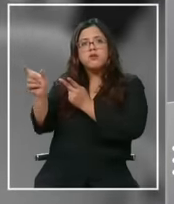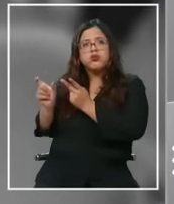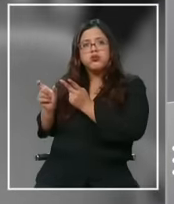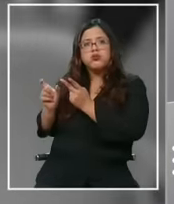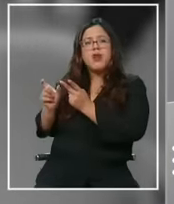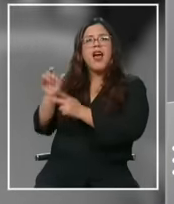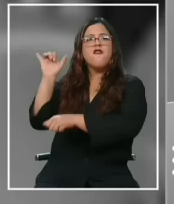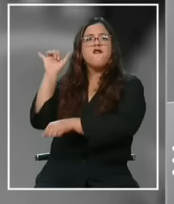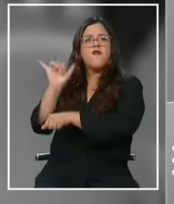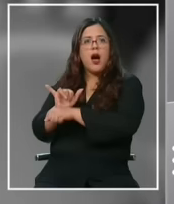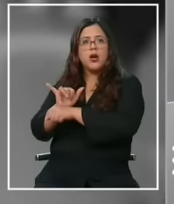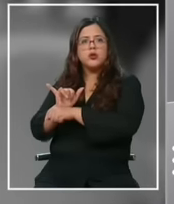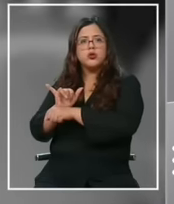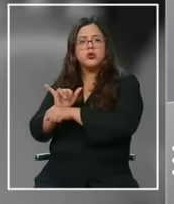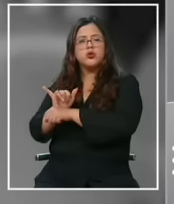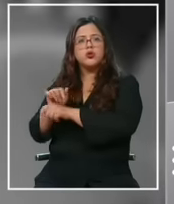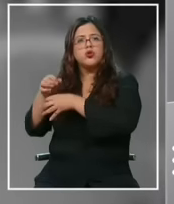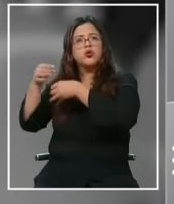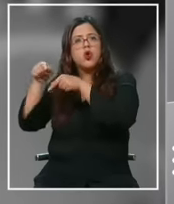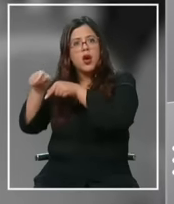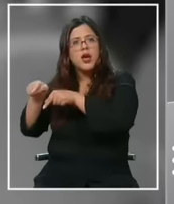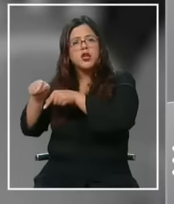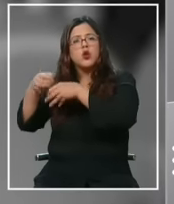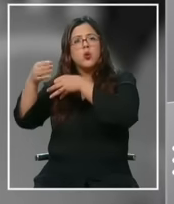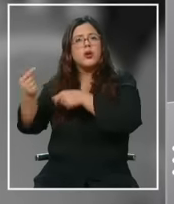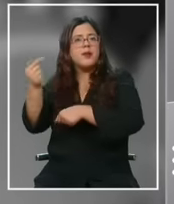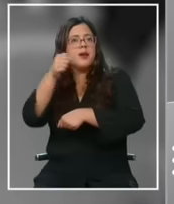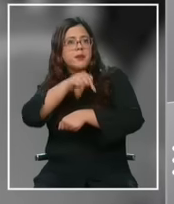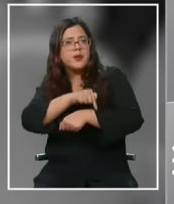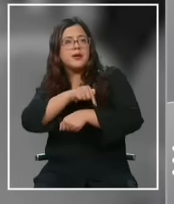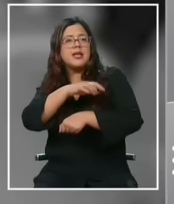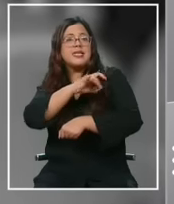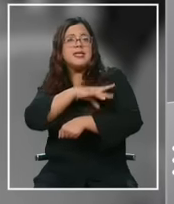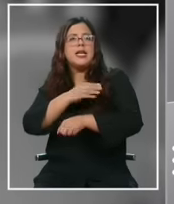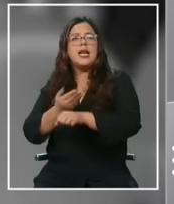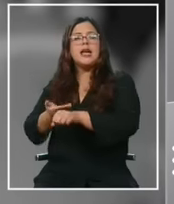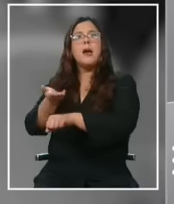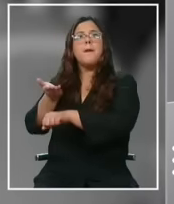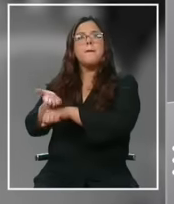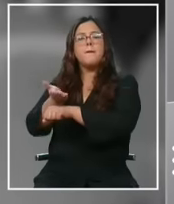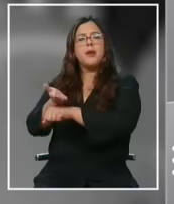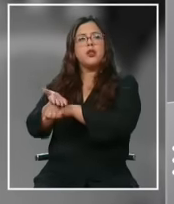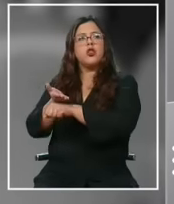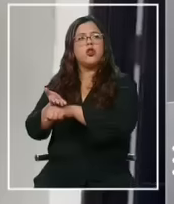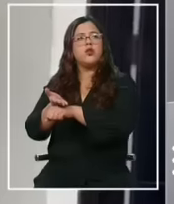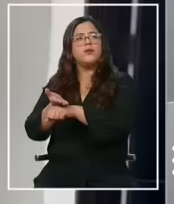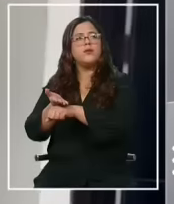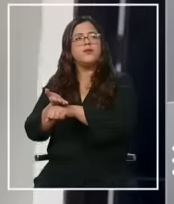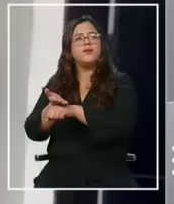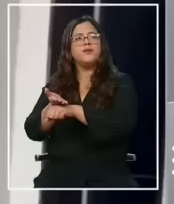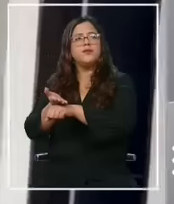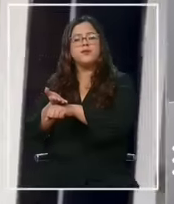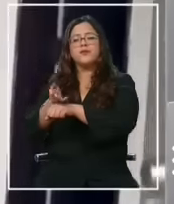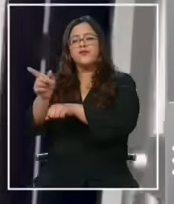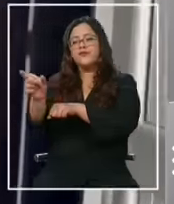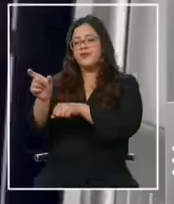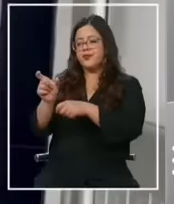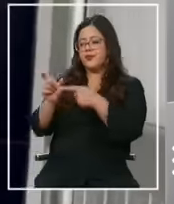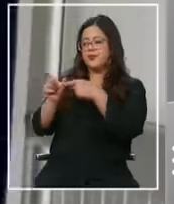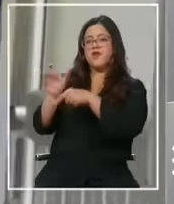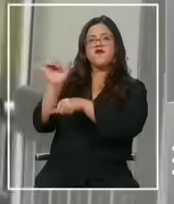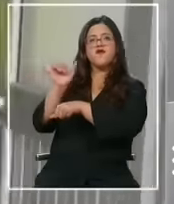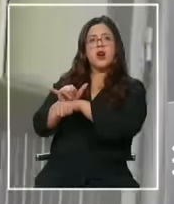falsa. Esa es la que obtuvo él cuando estaba en Chile. Le mandaron una especie de falsificación que